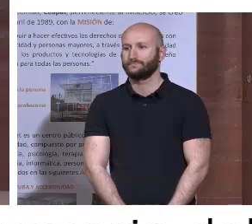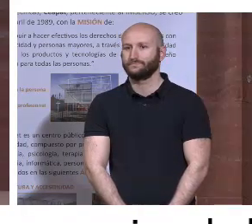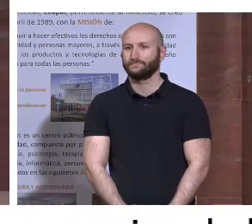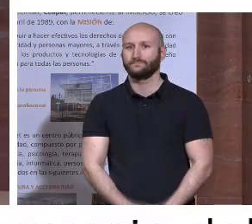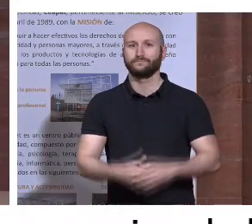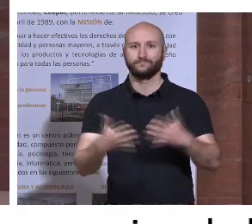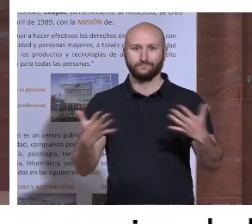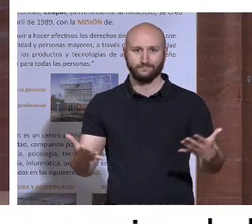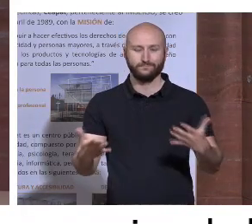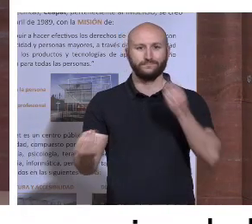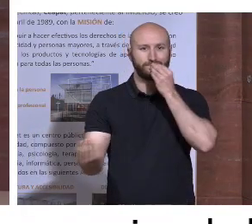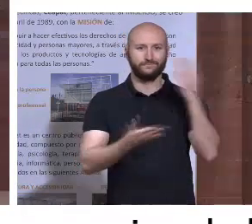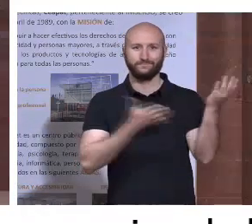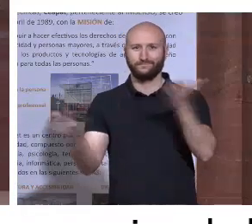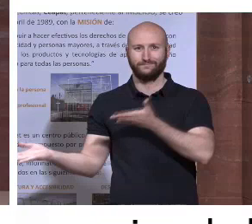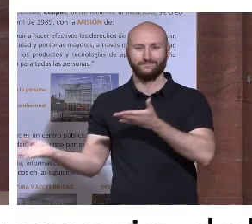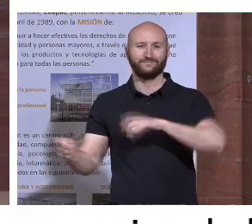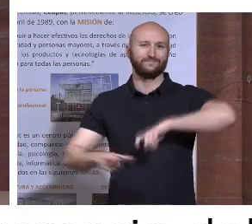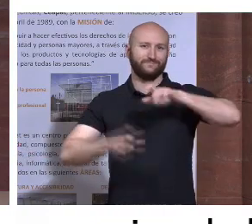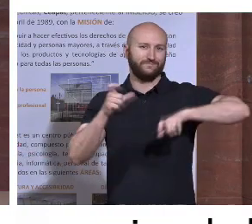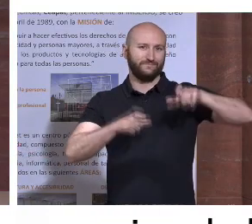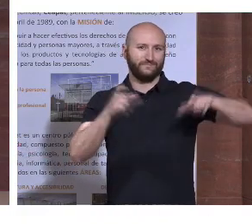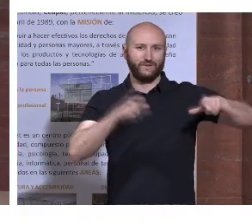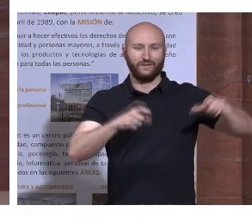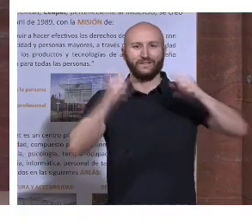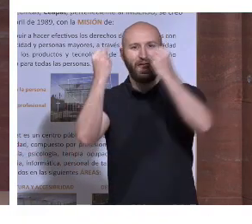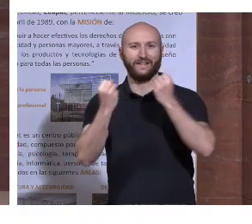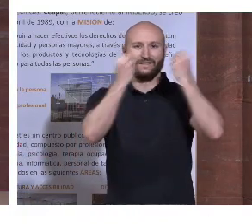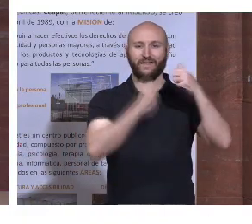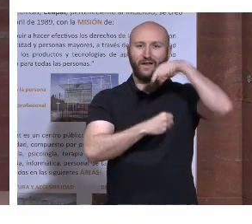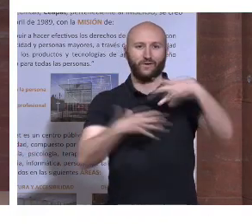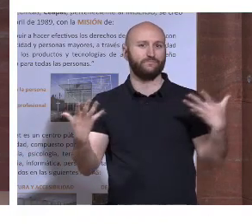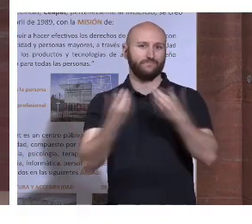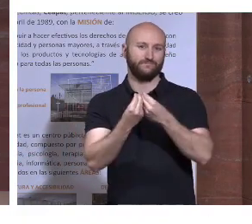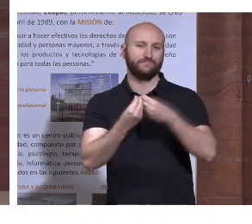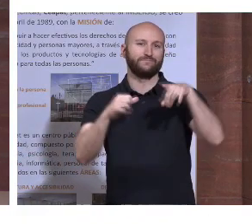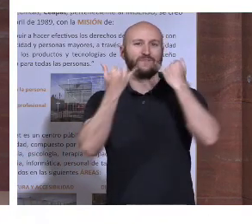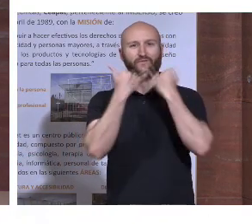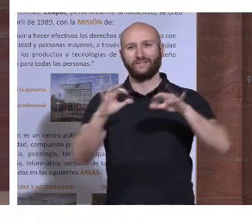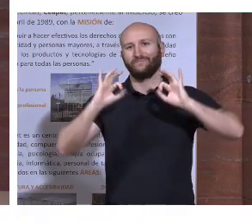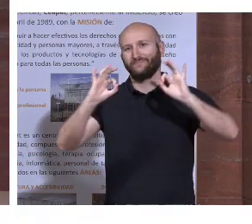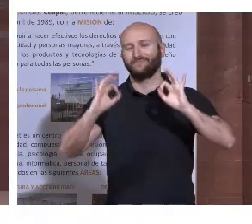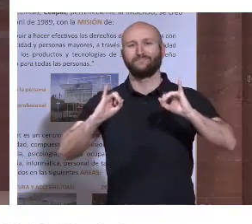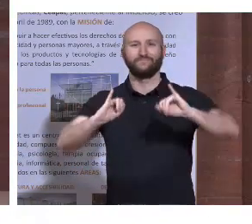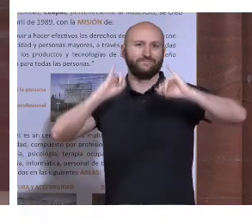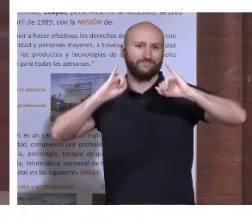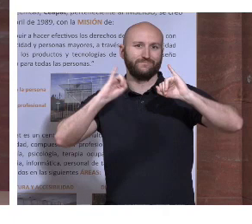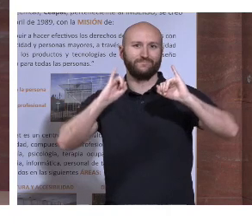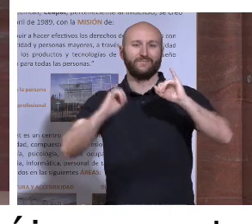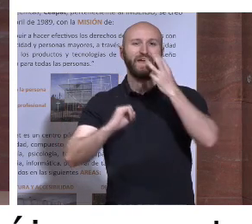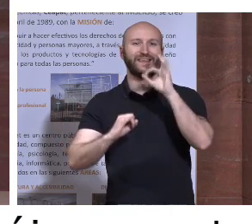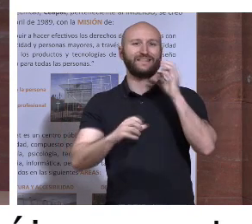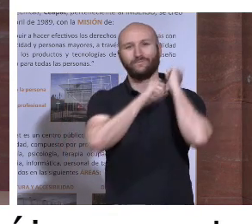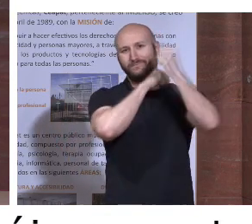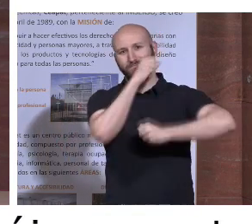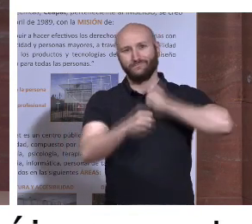Sed bienvenidas todas las personas y entidades que hoy nos acompañáis en esta fiesta de celebración del 30º aniversario